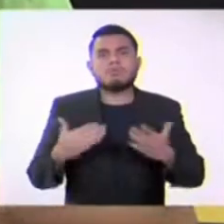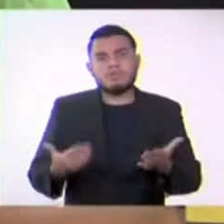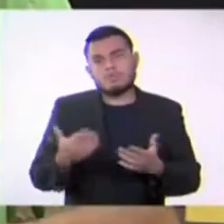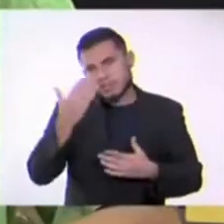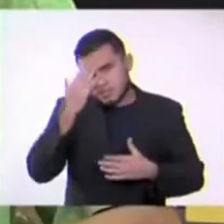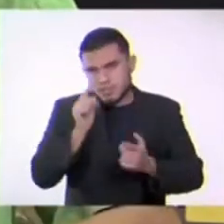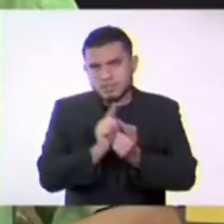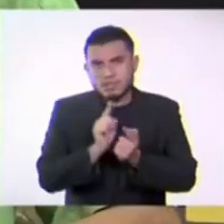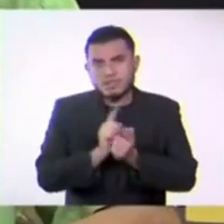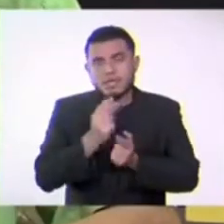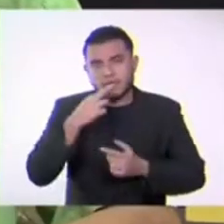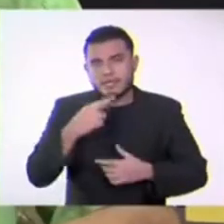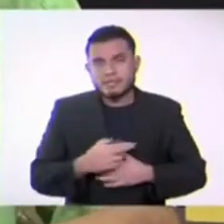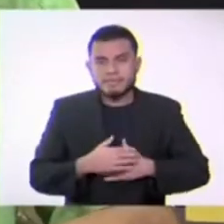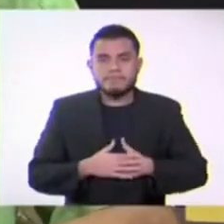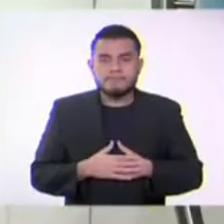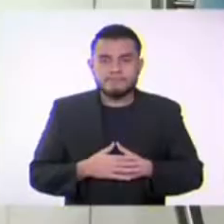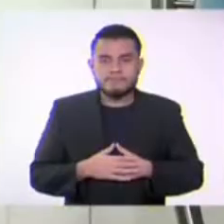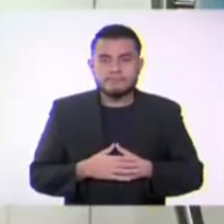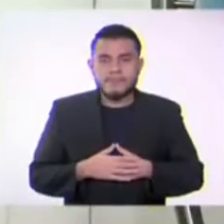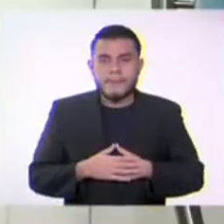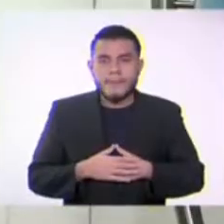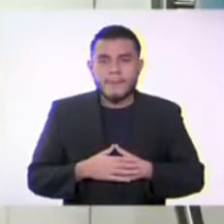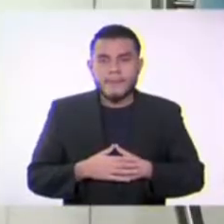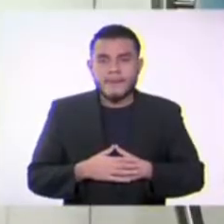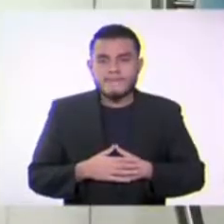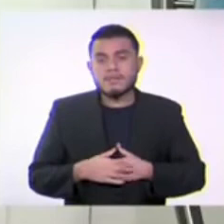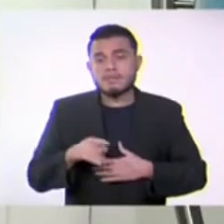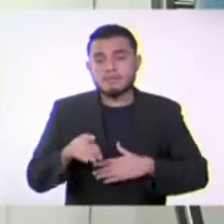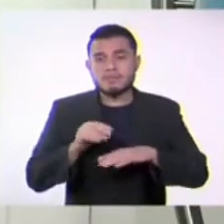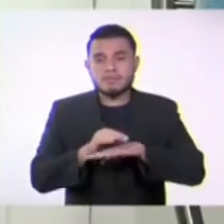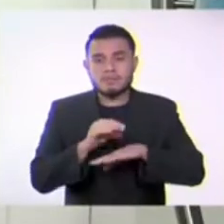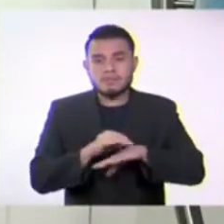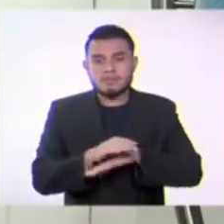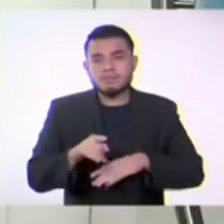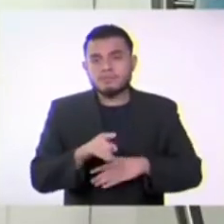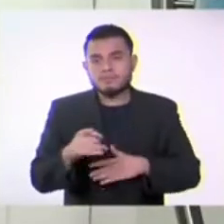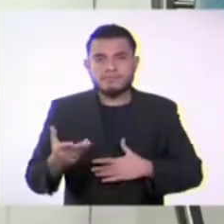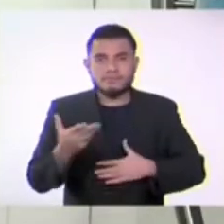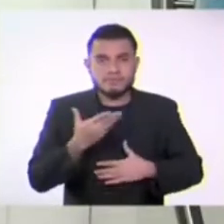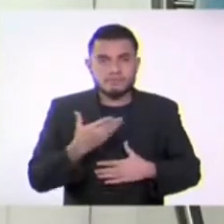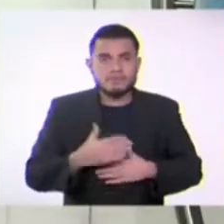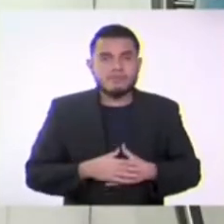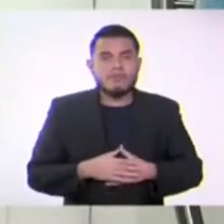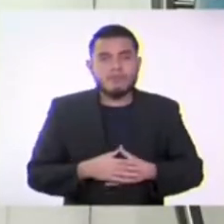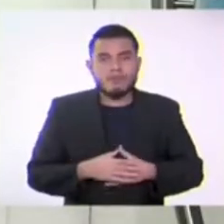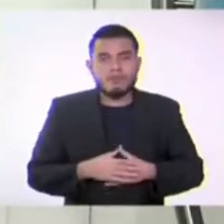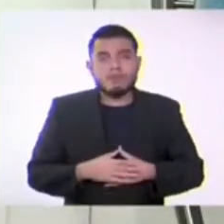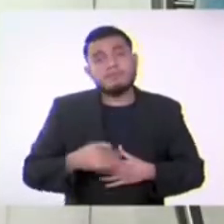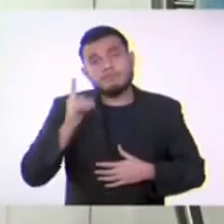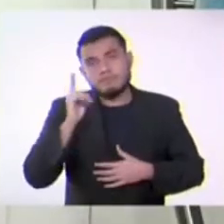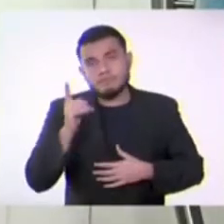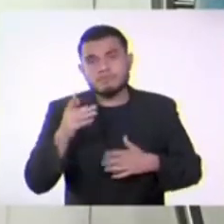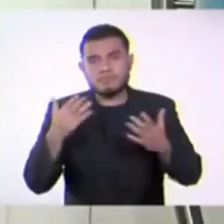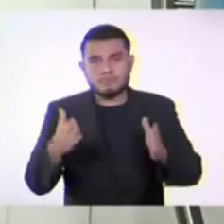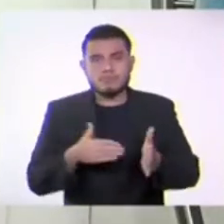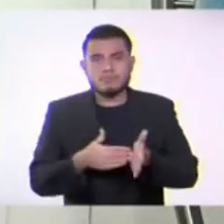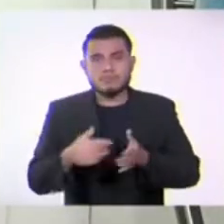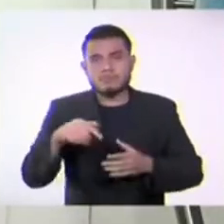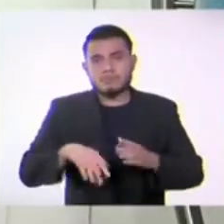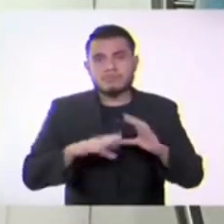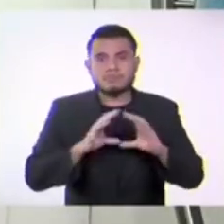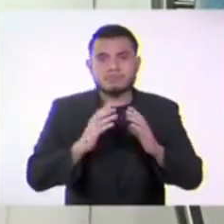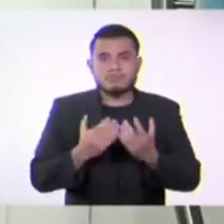aproximarse a la realidad. Y con esas recomendaciones que nos están dando nuestros especialistas, damos inicio a esta clase